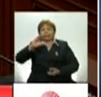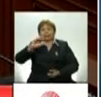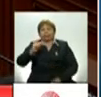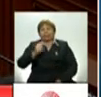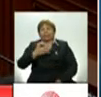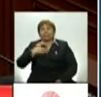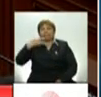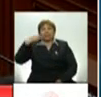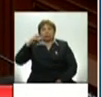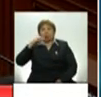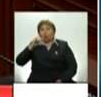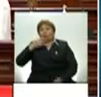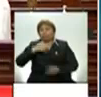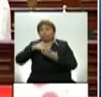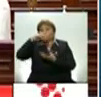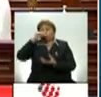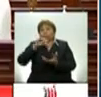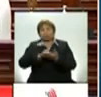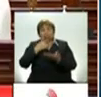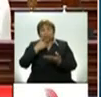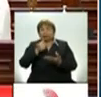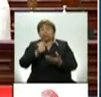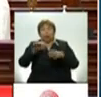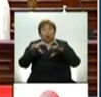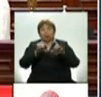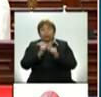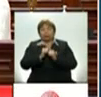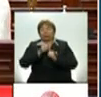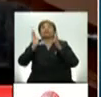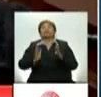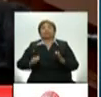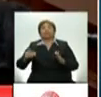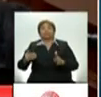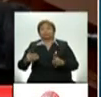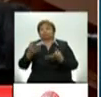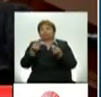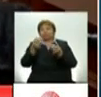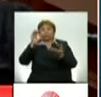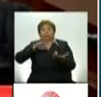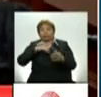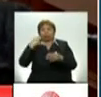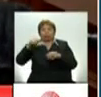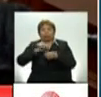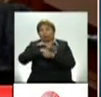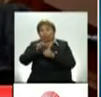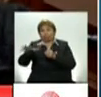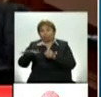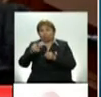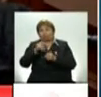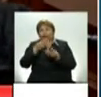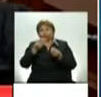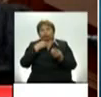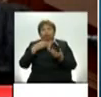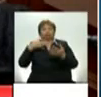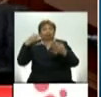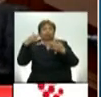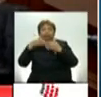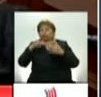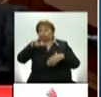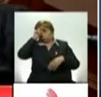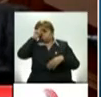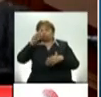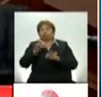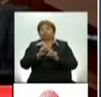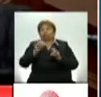denuncia frente a las autoridades mismas del partido? A ver, el pasado 25 de